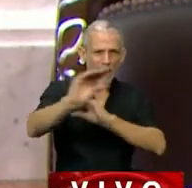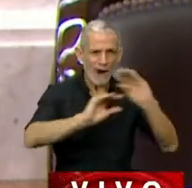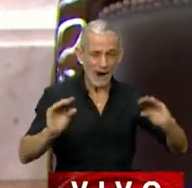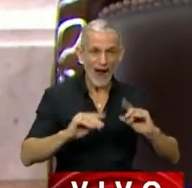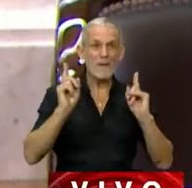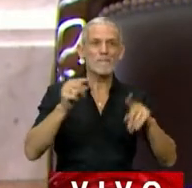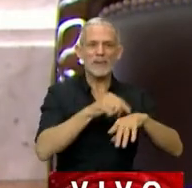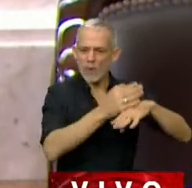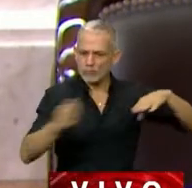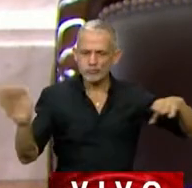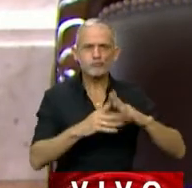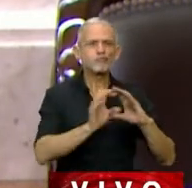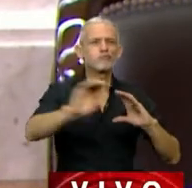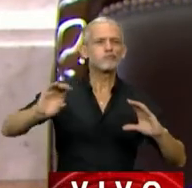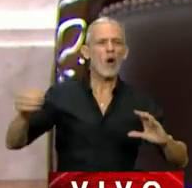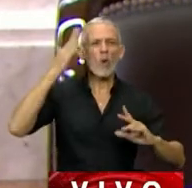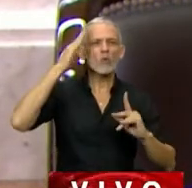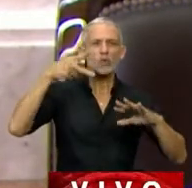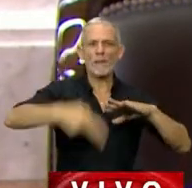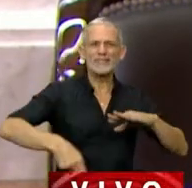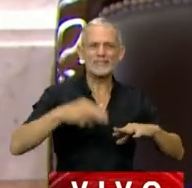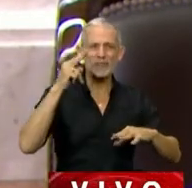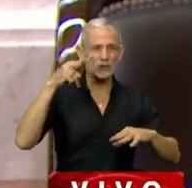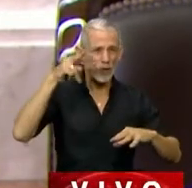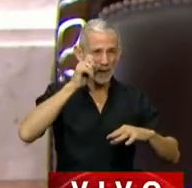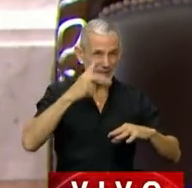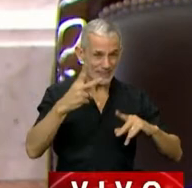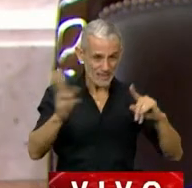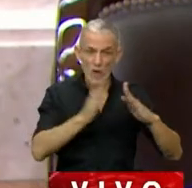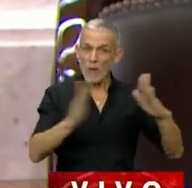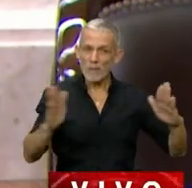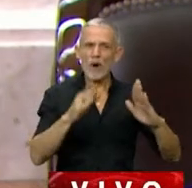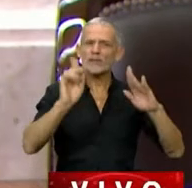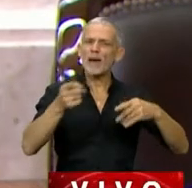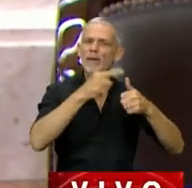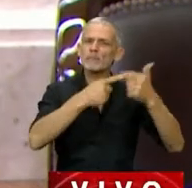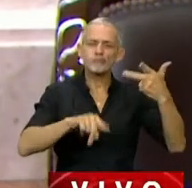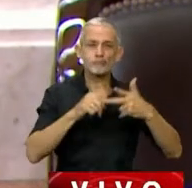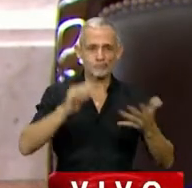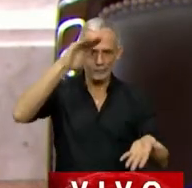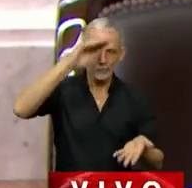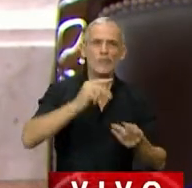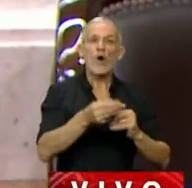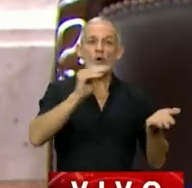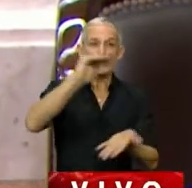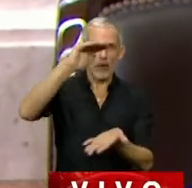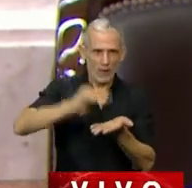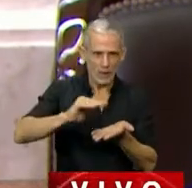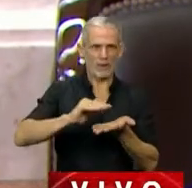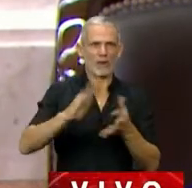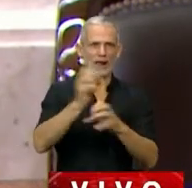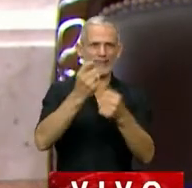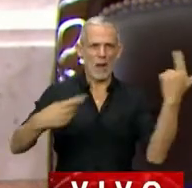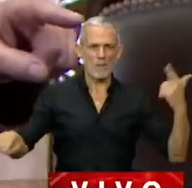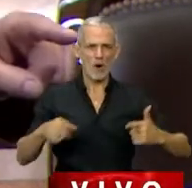de tiempo contra la asignación de la cultura, sino también, entre otras cosas, se redujo el subsidio al transporte